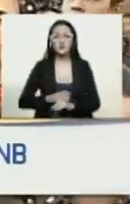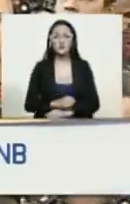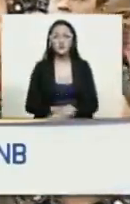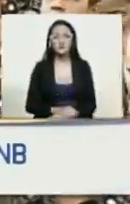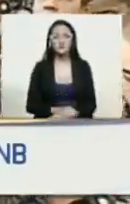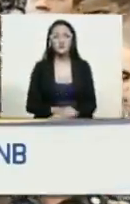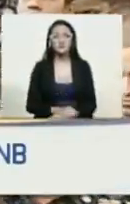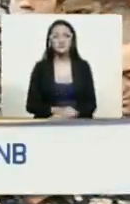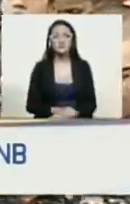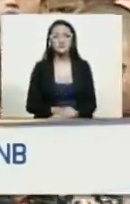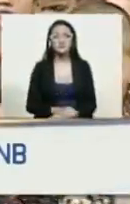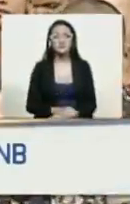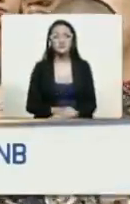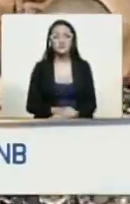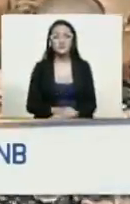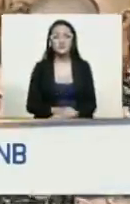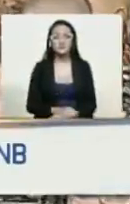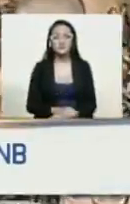Una lucha